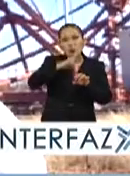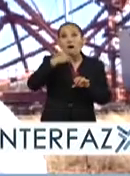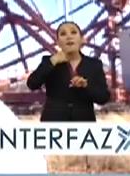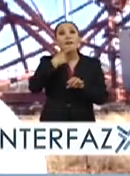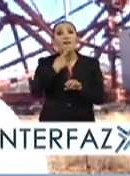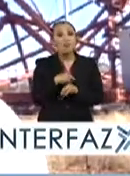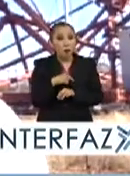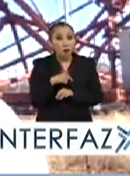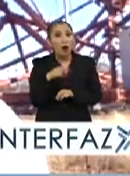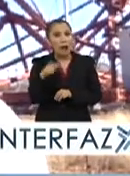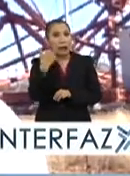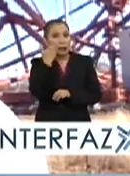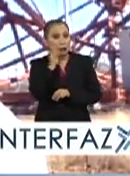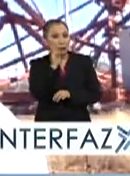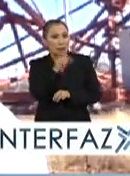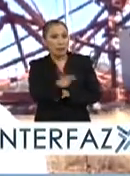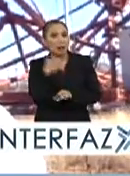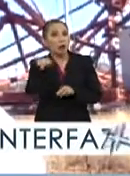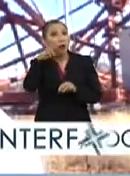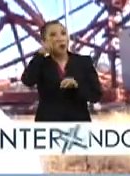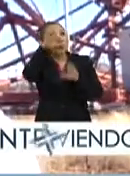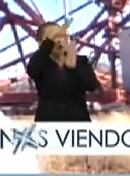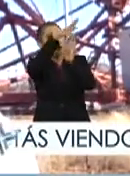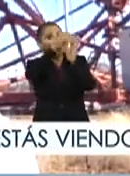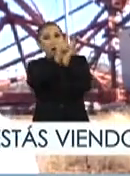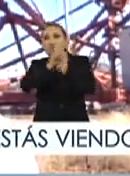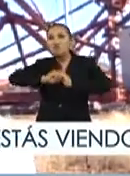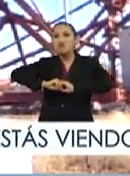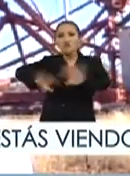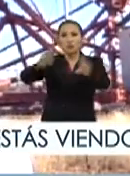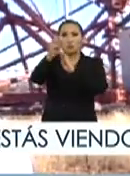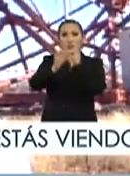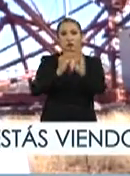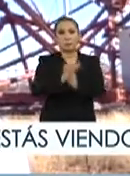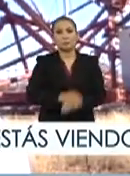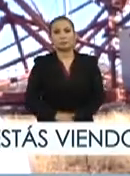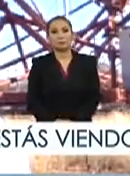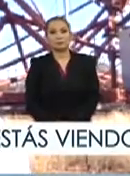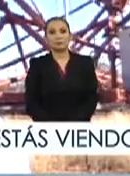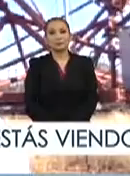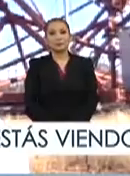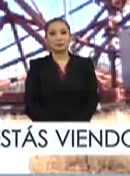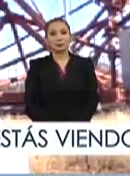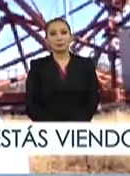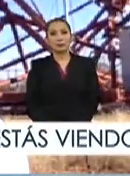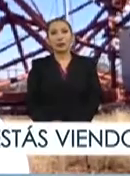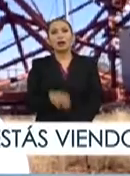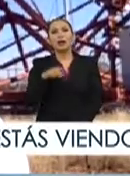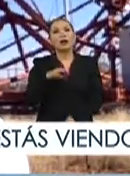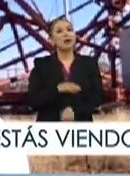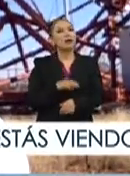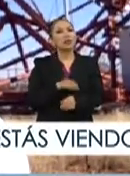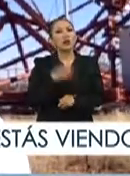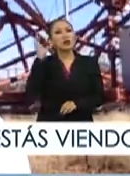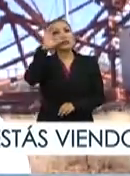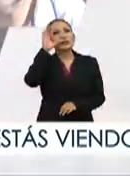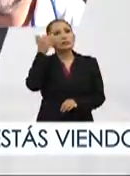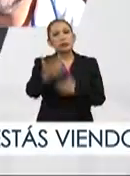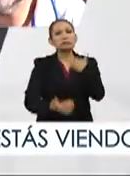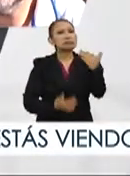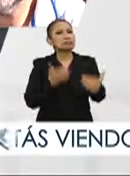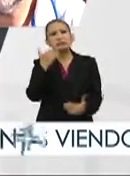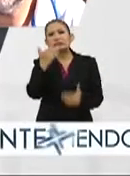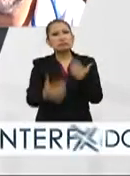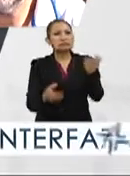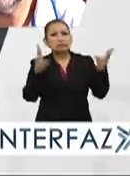roja, pues queremos también retransmitirlo a todo el mundo, ¿no? Doctor, la ciencia ha avanzado mucho